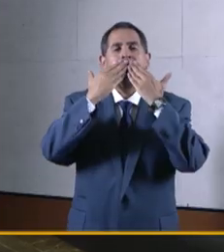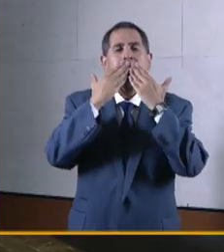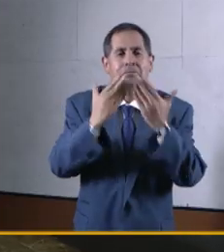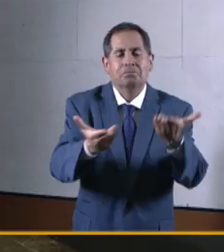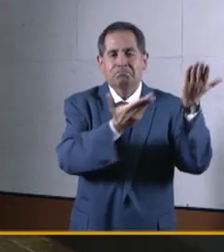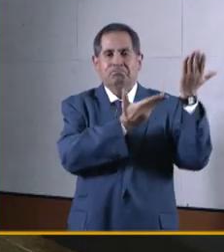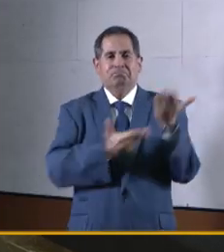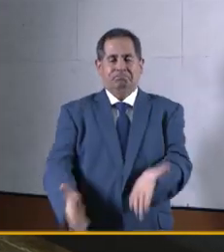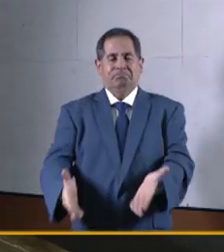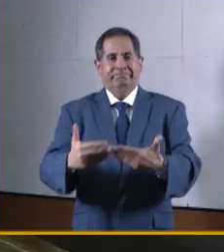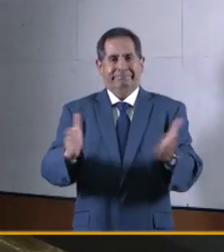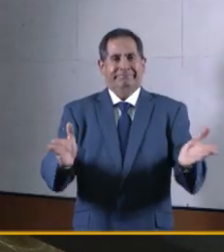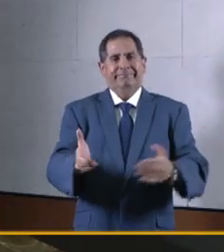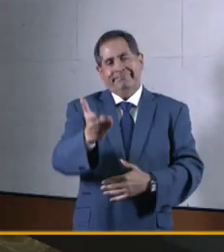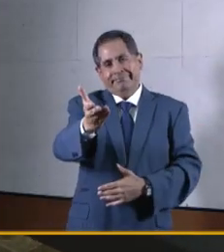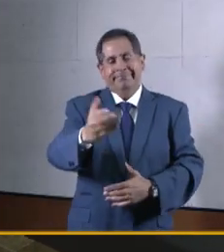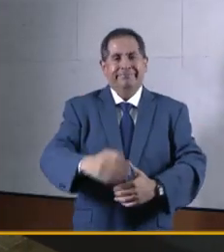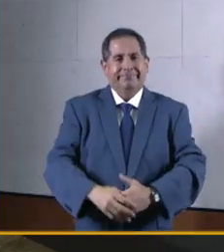bienvenidos